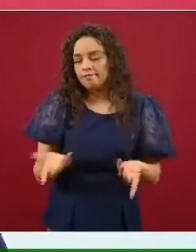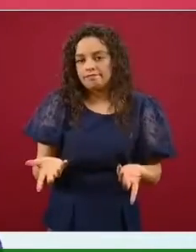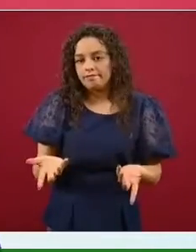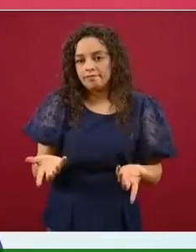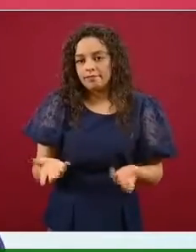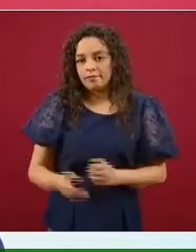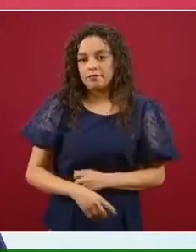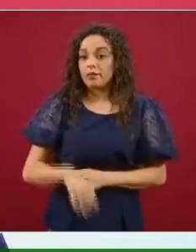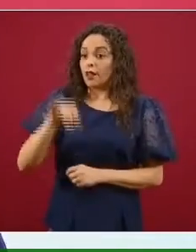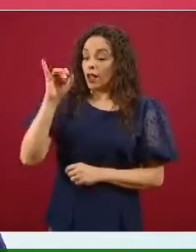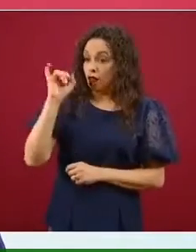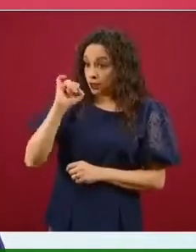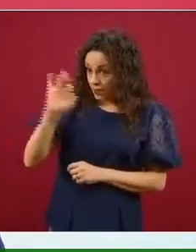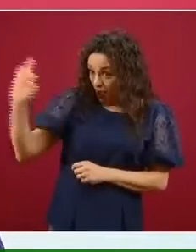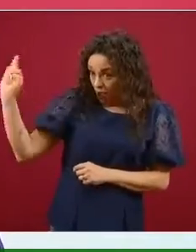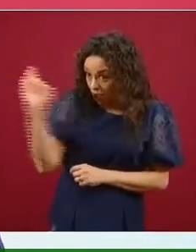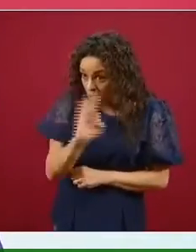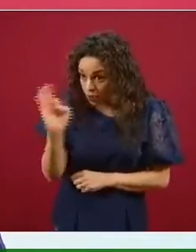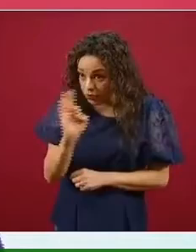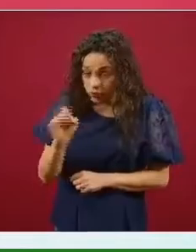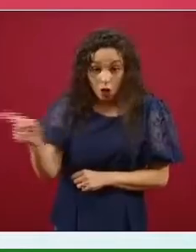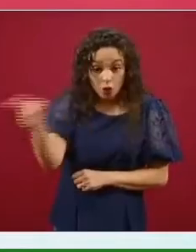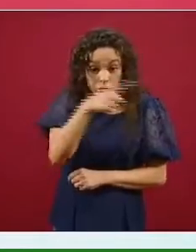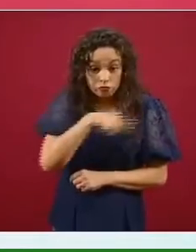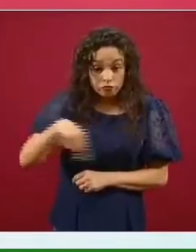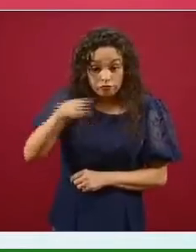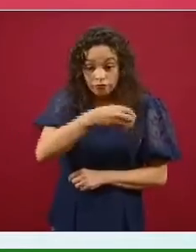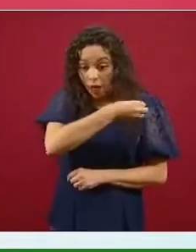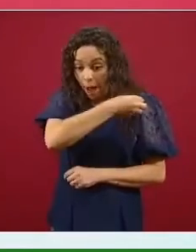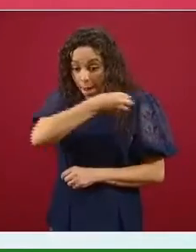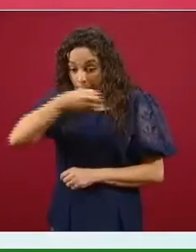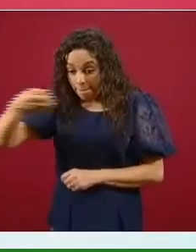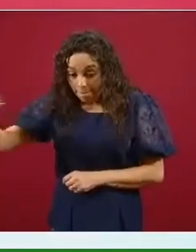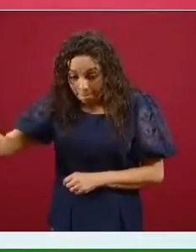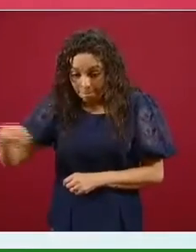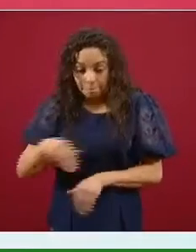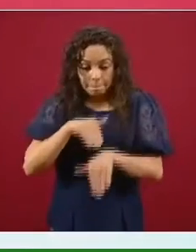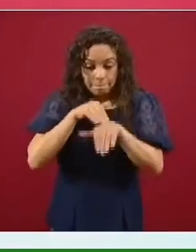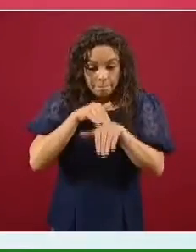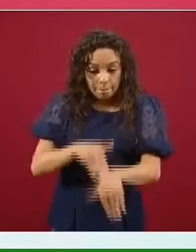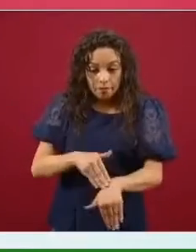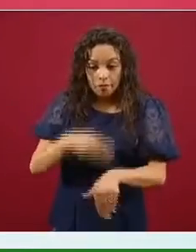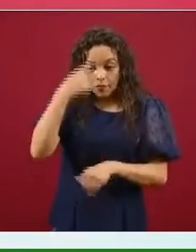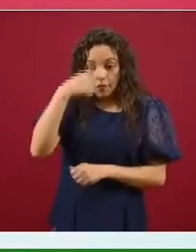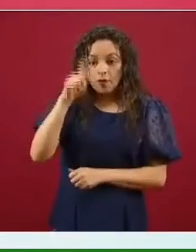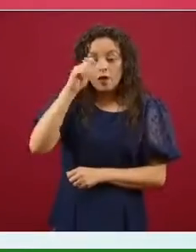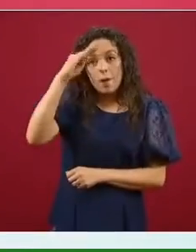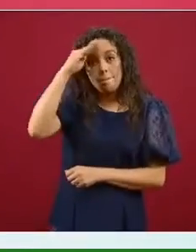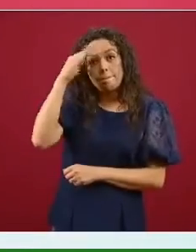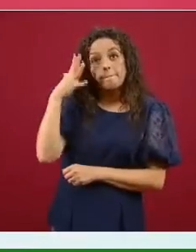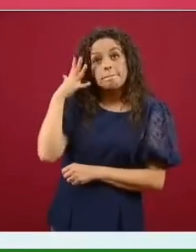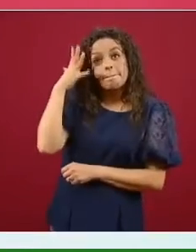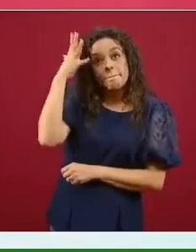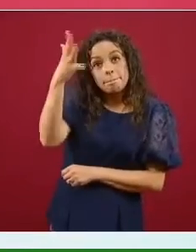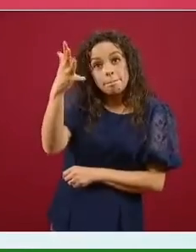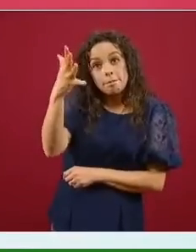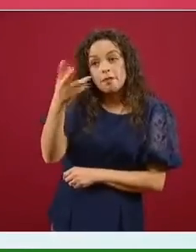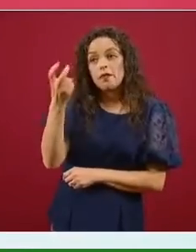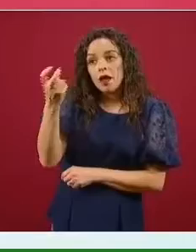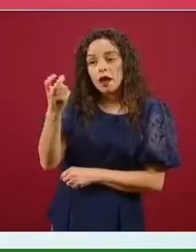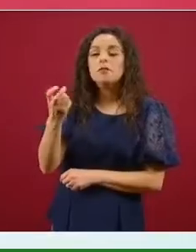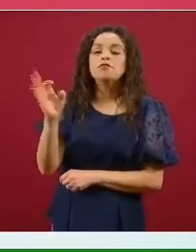si y solo si se cumplen las condiciones que dieron lugar a la predicción, entonces la predicción tiene